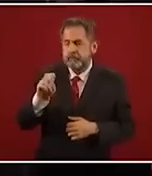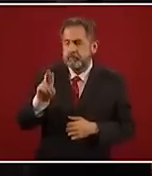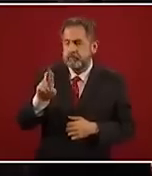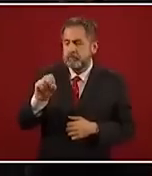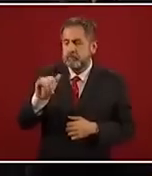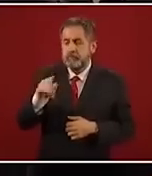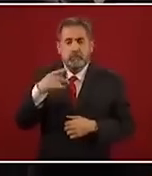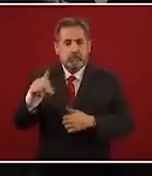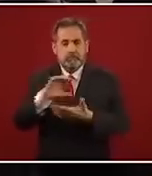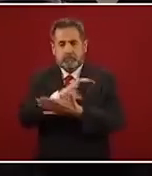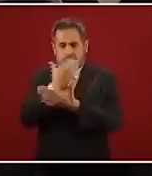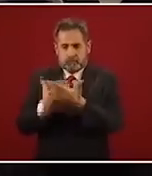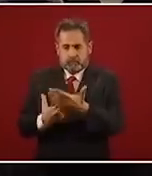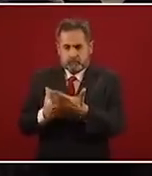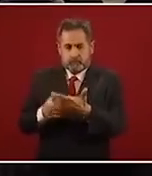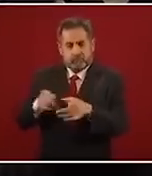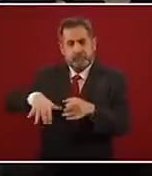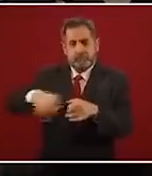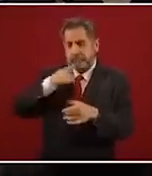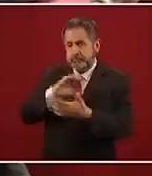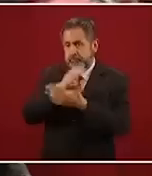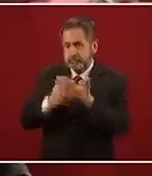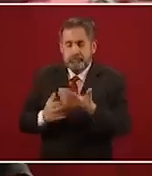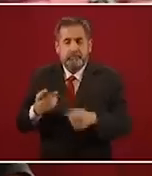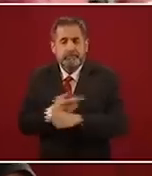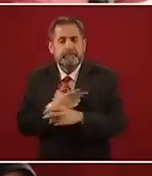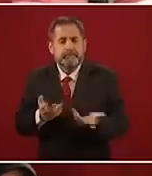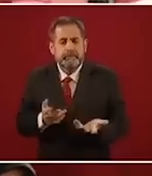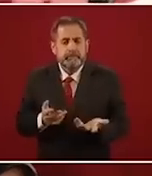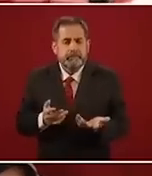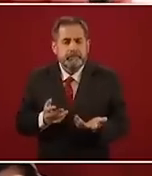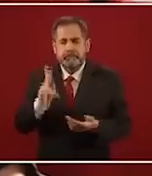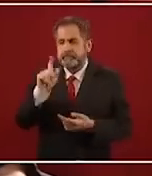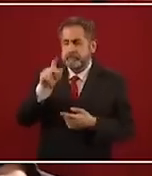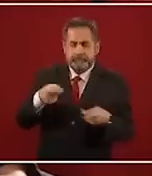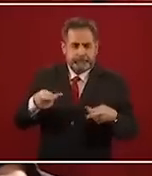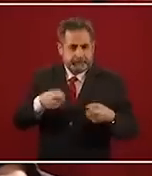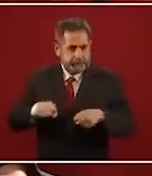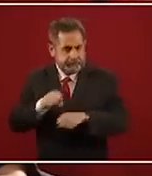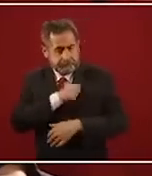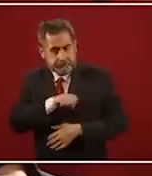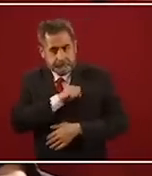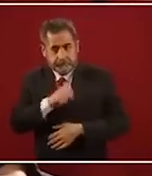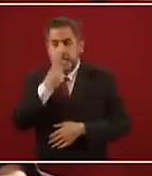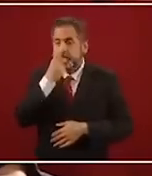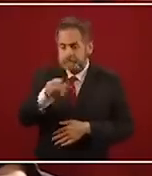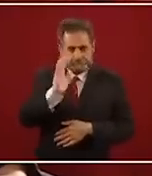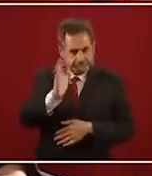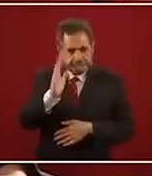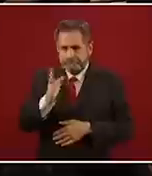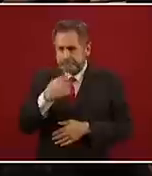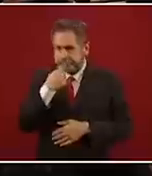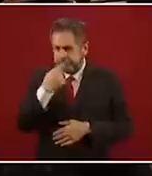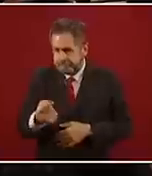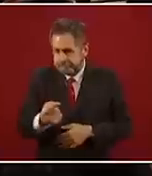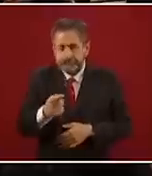este contrato del que hablaron en el caso del plan de salud? Como hemos dicho, lo óptimo, y ese es el planteamiento, es